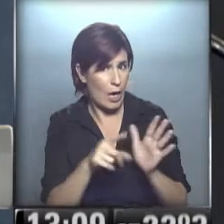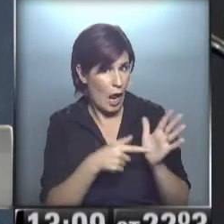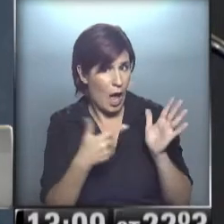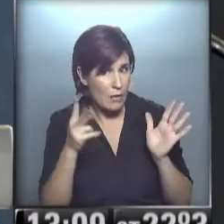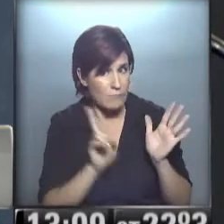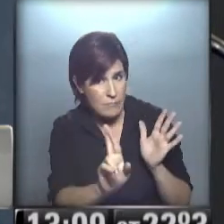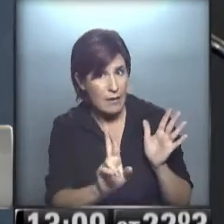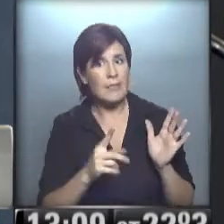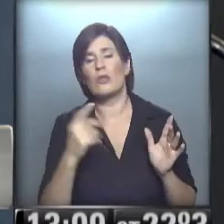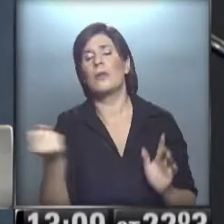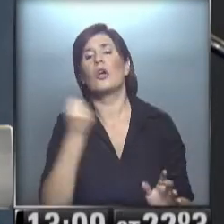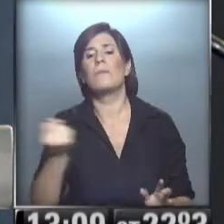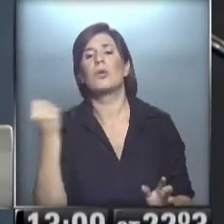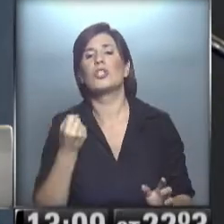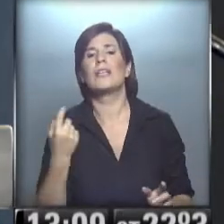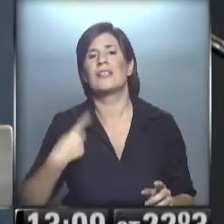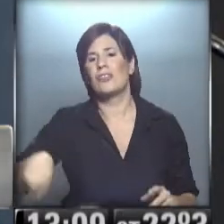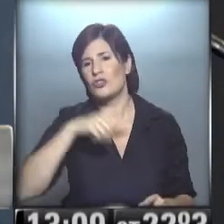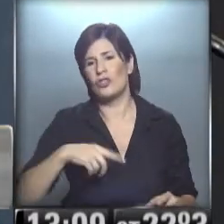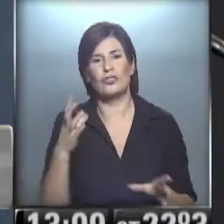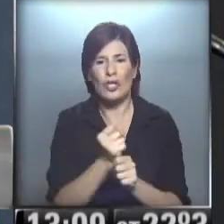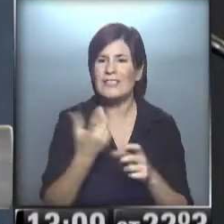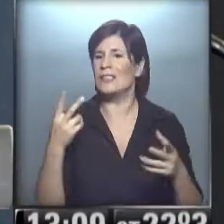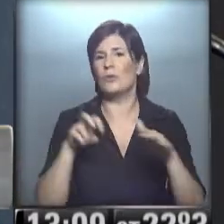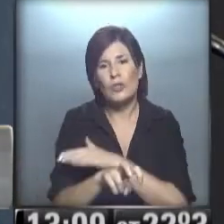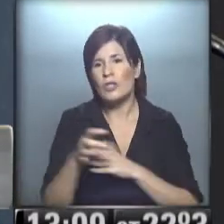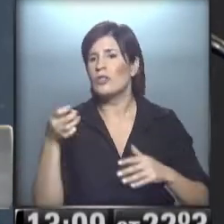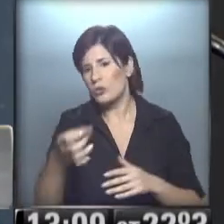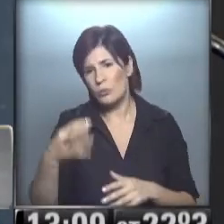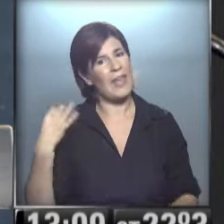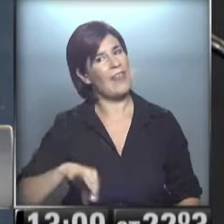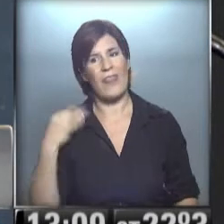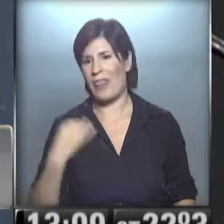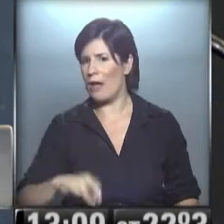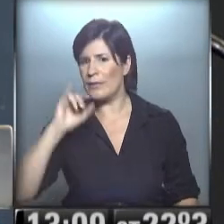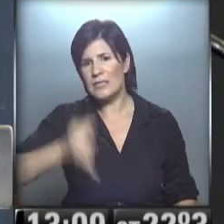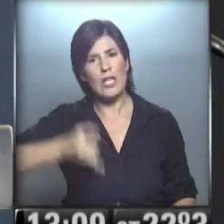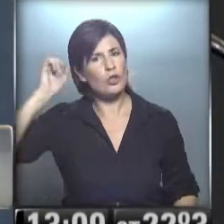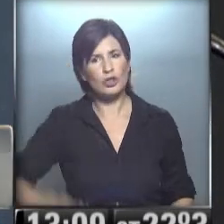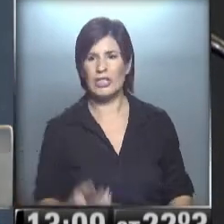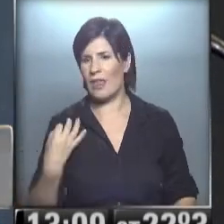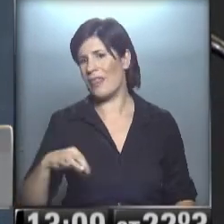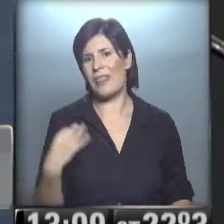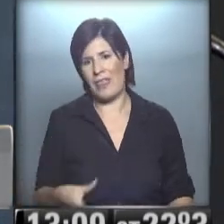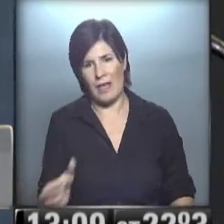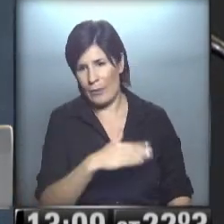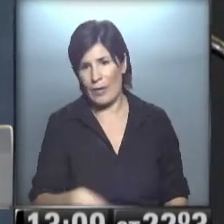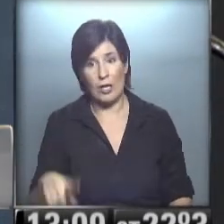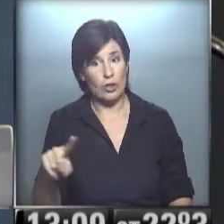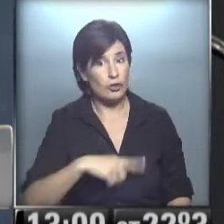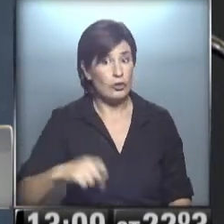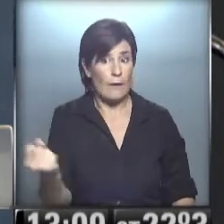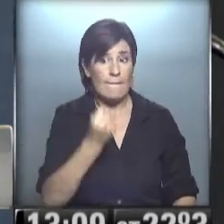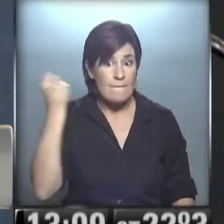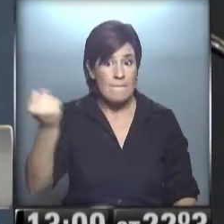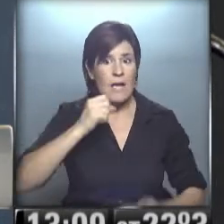posibilidad de utilizar todos los medios de transporte al respecto entonces lo que nosotros queremos ser es muy enfático en esto